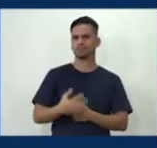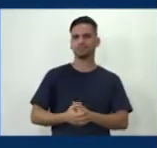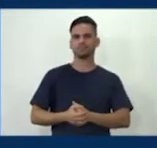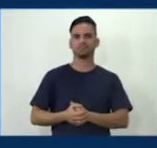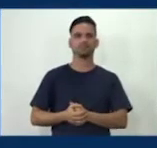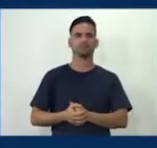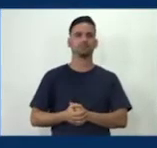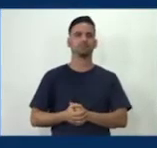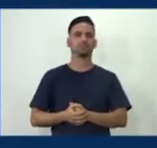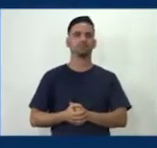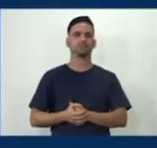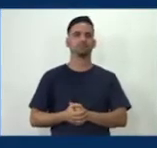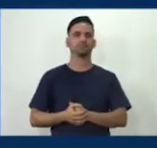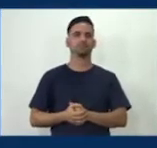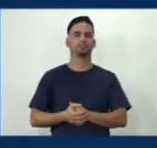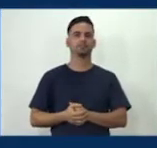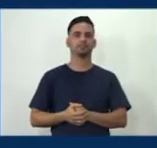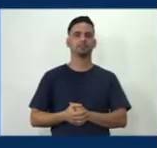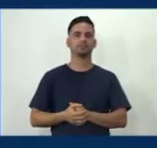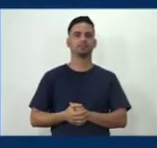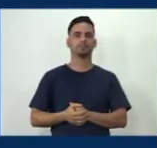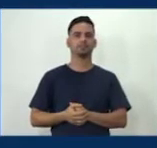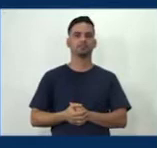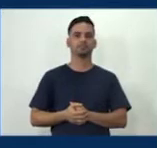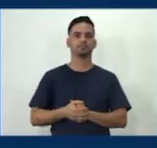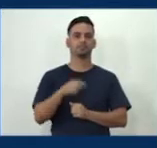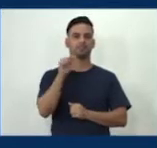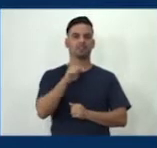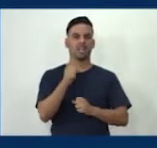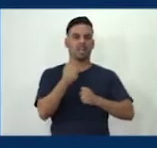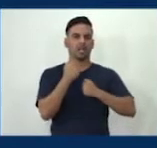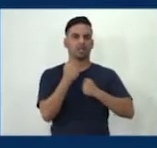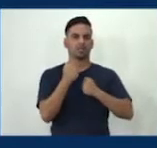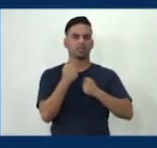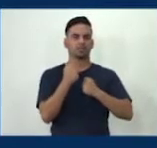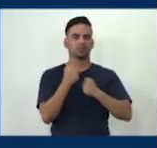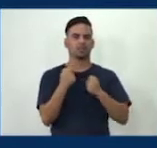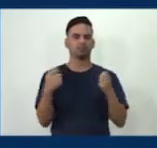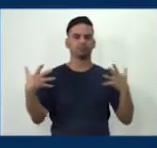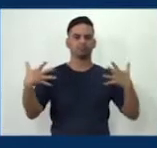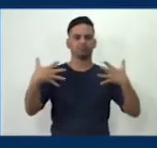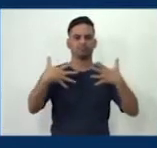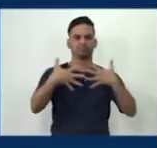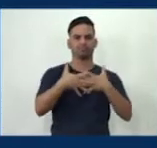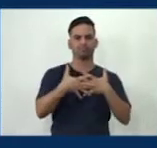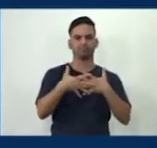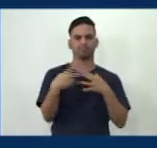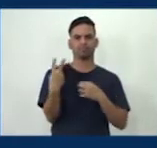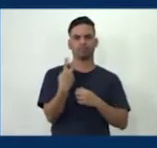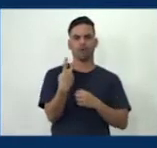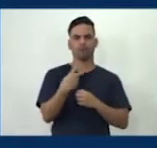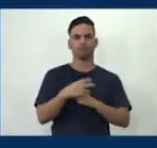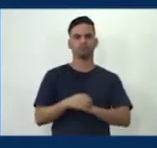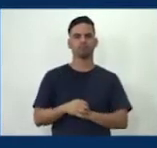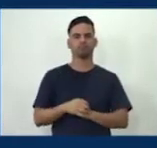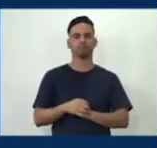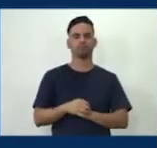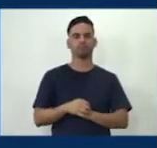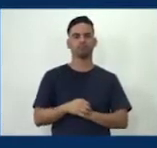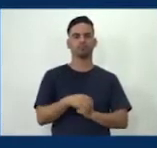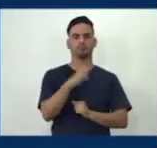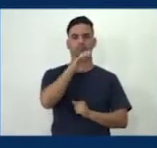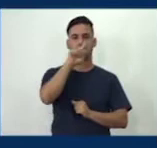¿Qué le sucede a la intensidad de la interacción a medida que los cuerpos se acercan? Y un caso D, dibuja un esquema donde muestre dos